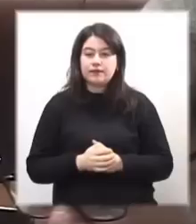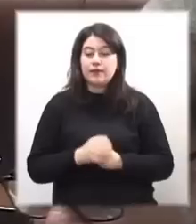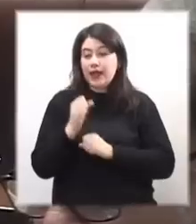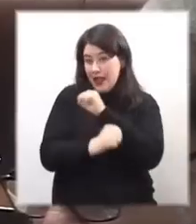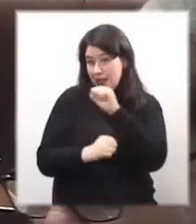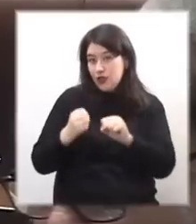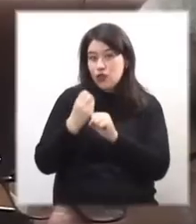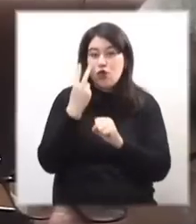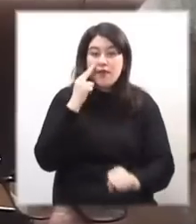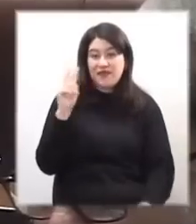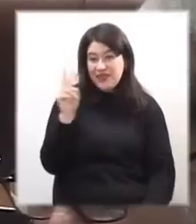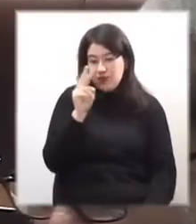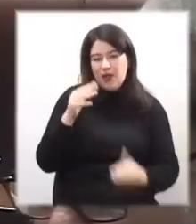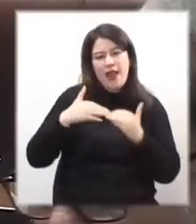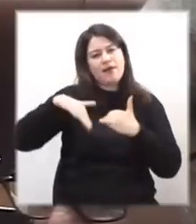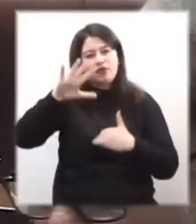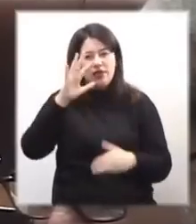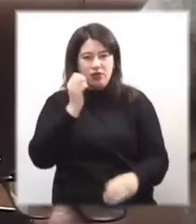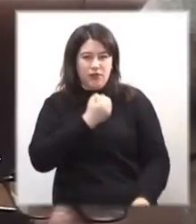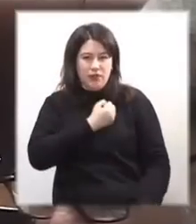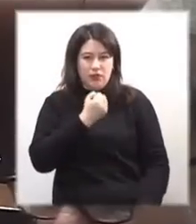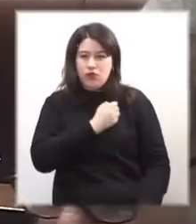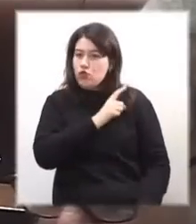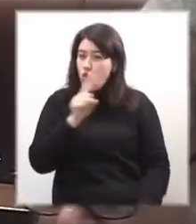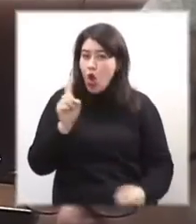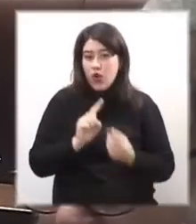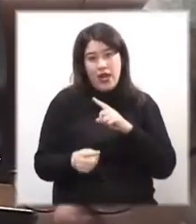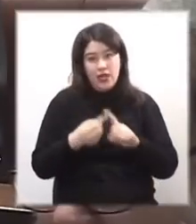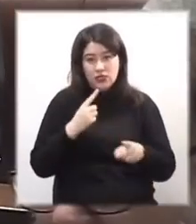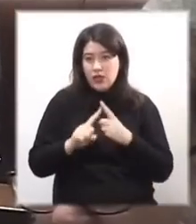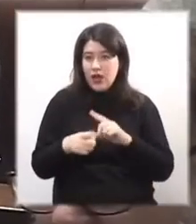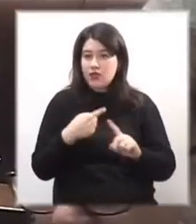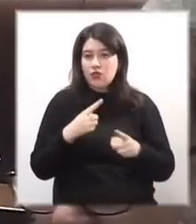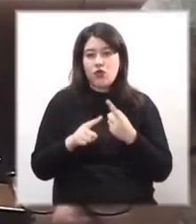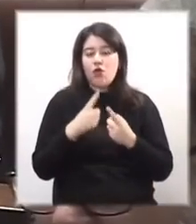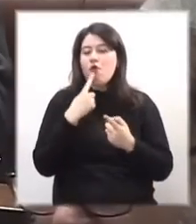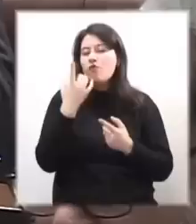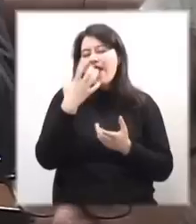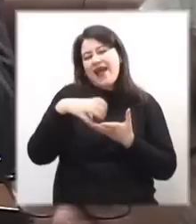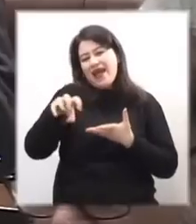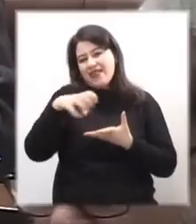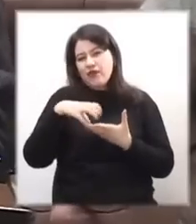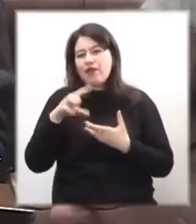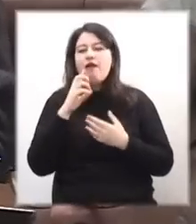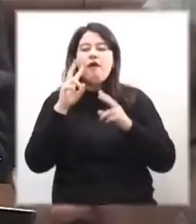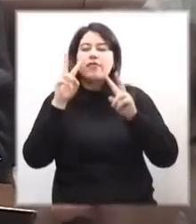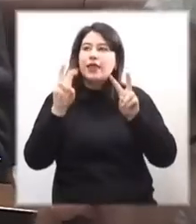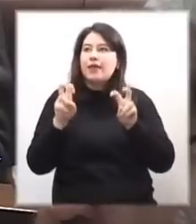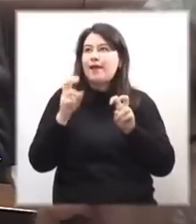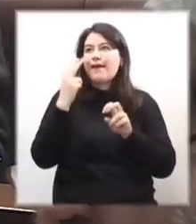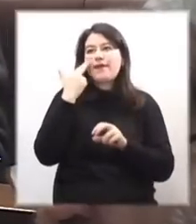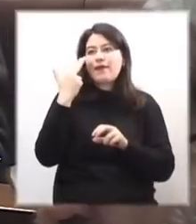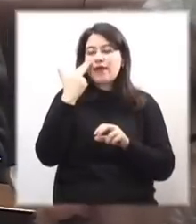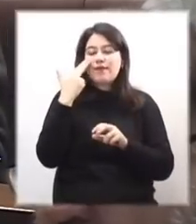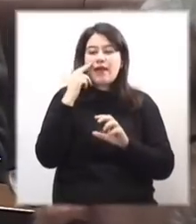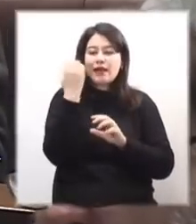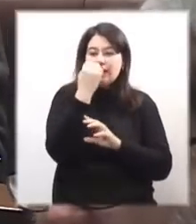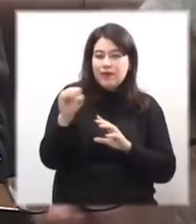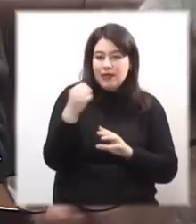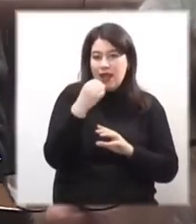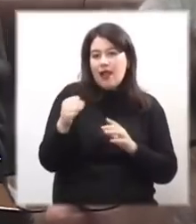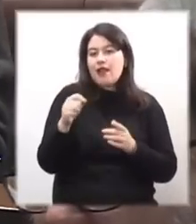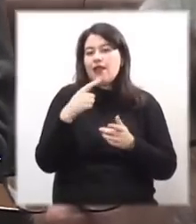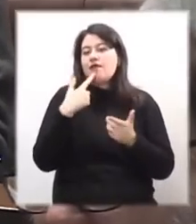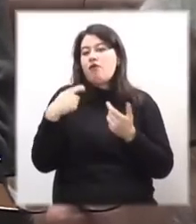En el año 2022 la mayoría de los homicidios no estuvo vinculada a la categoría definida por el Ministerio de Interior de conflicto criminal, tráfico de drogas, ajuste